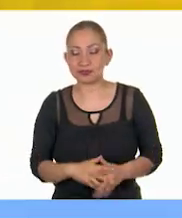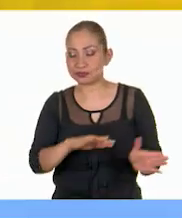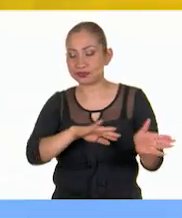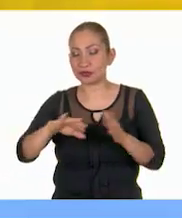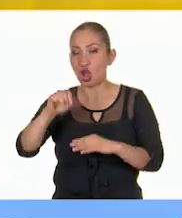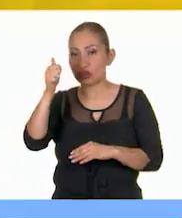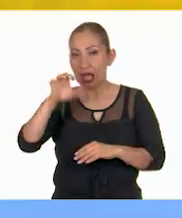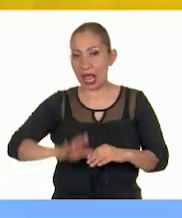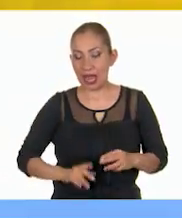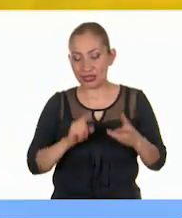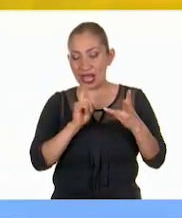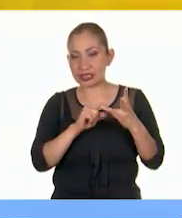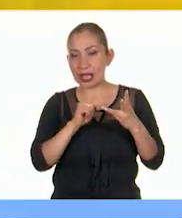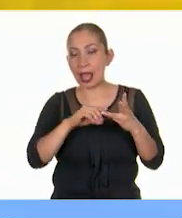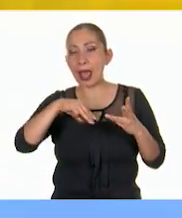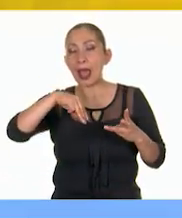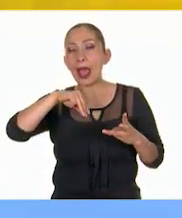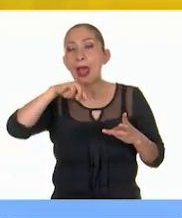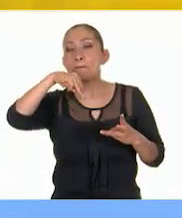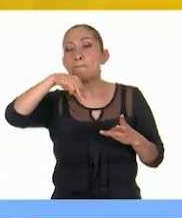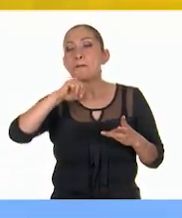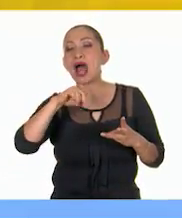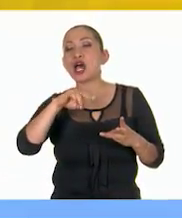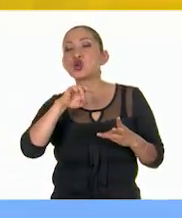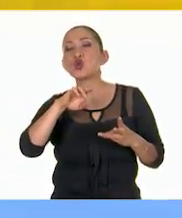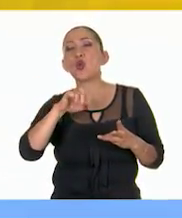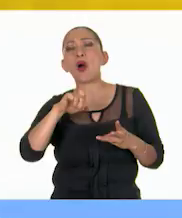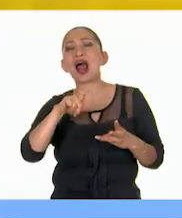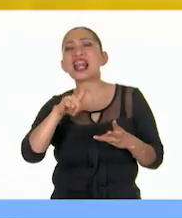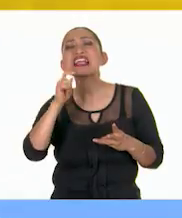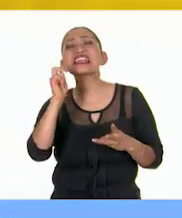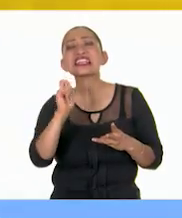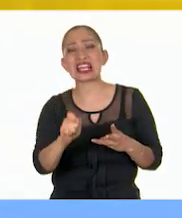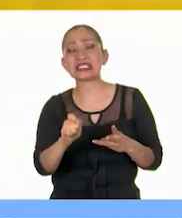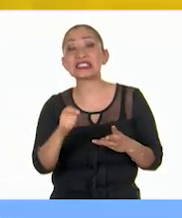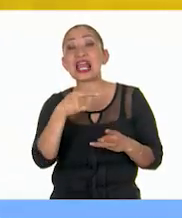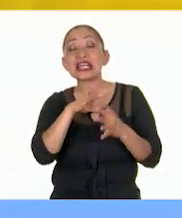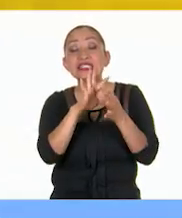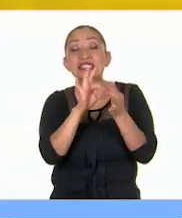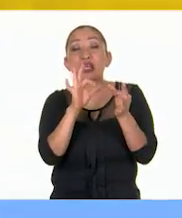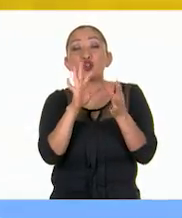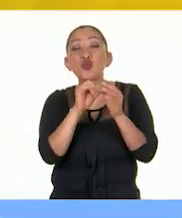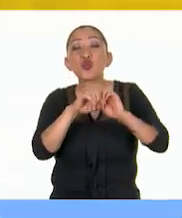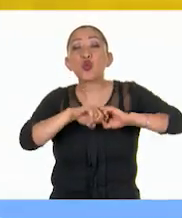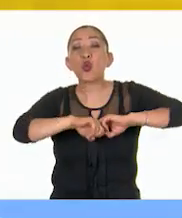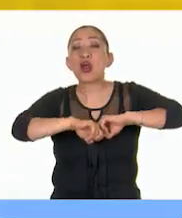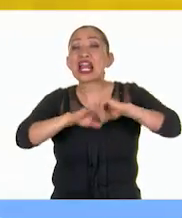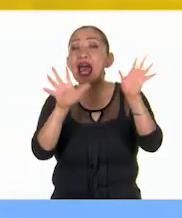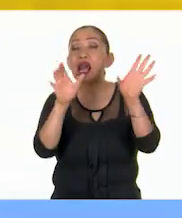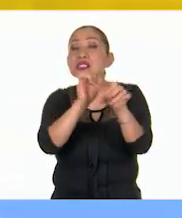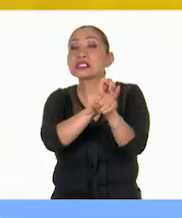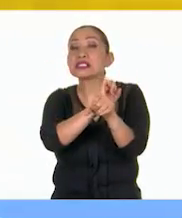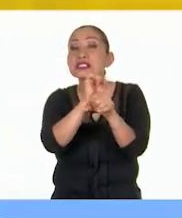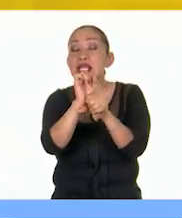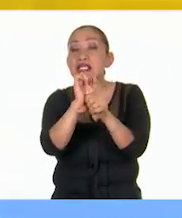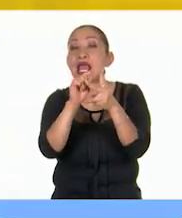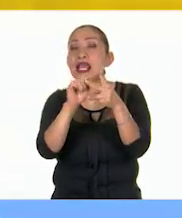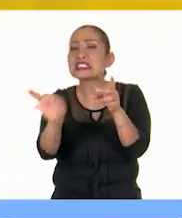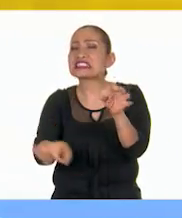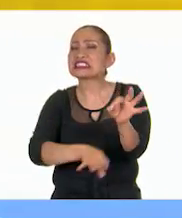Otra característica de un manual es que debe contener instrucciones claras, sencillas